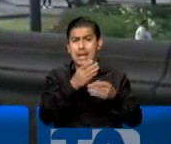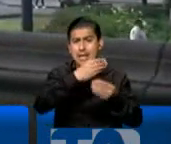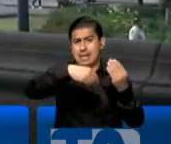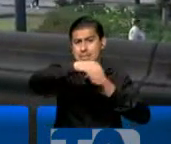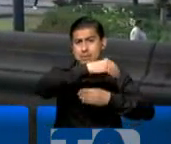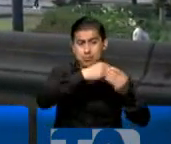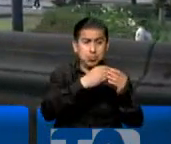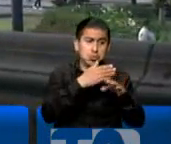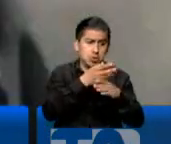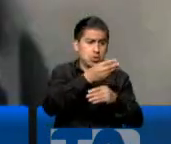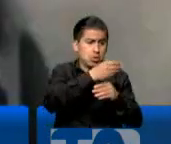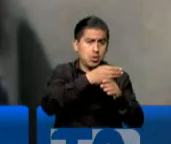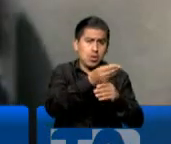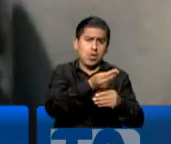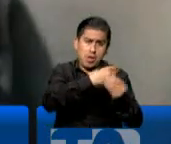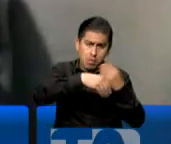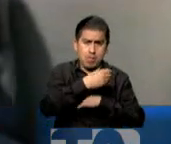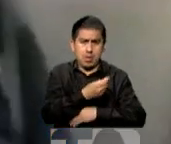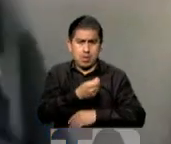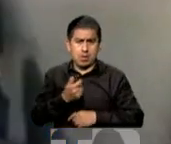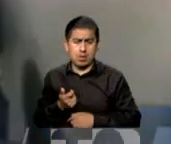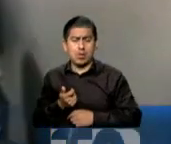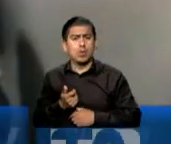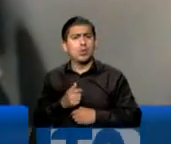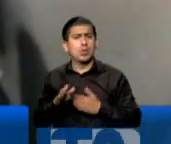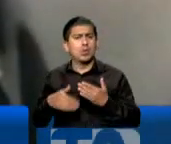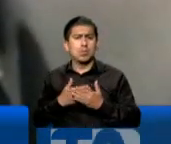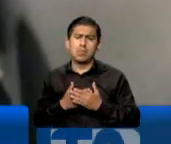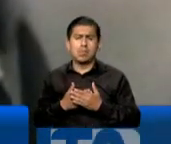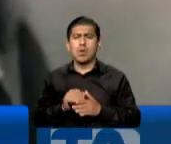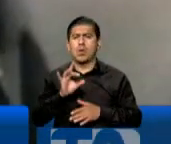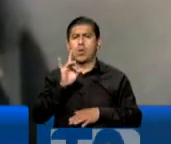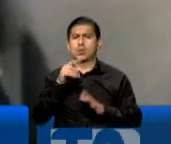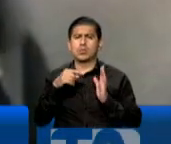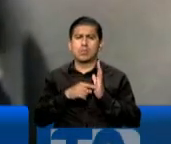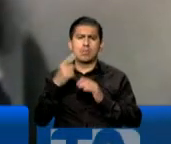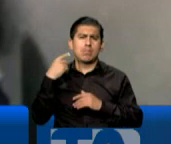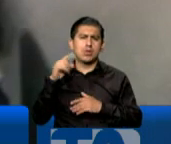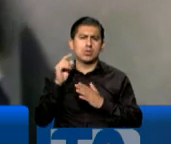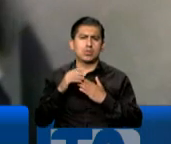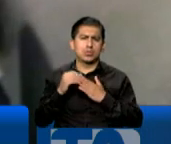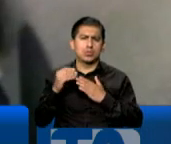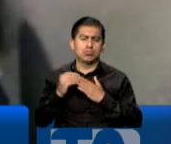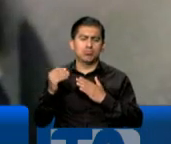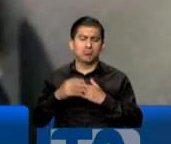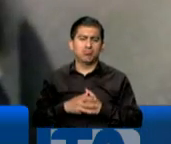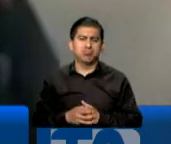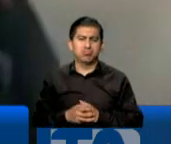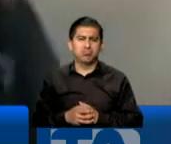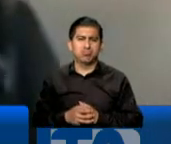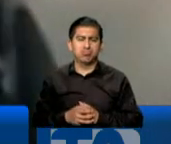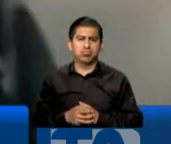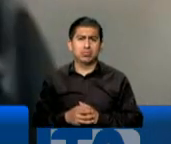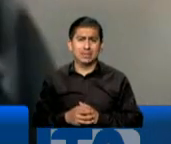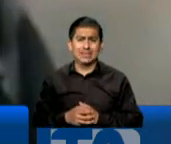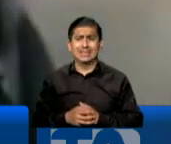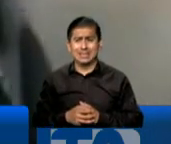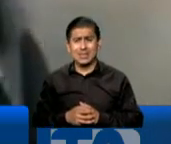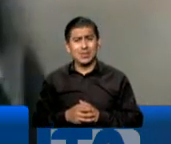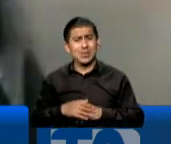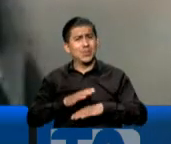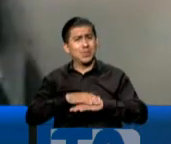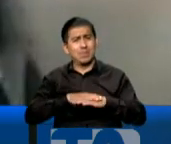el presupuesto de este año. Sumó aproximadamente unos $8.000 millones. Me refiero al menor ingreso